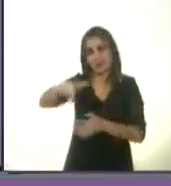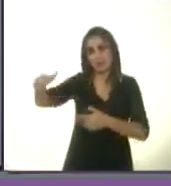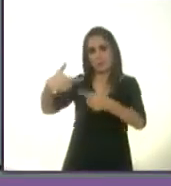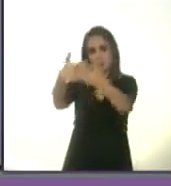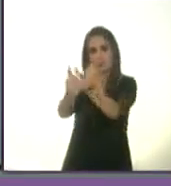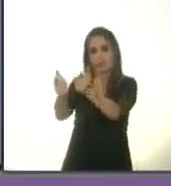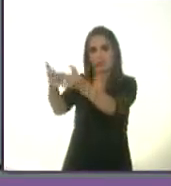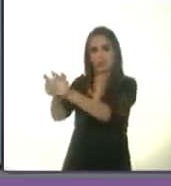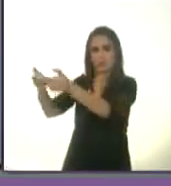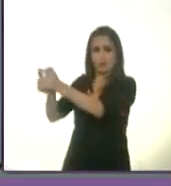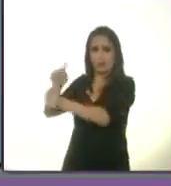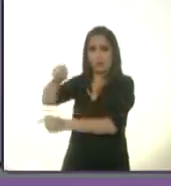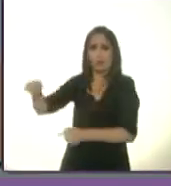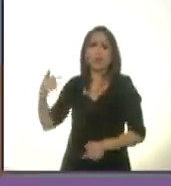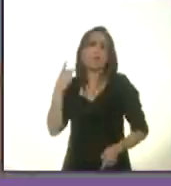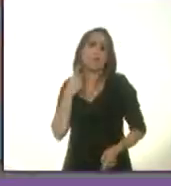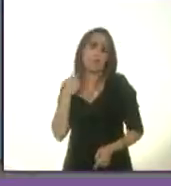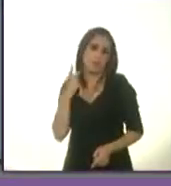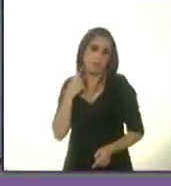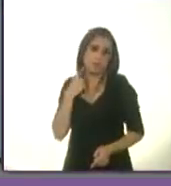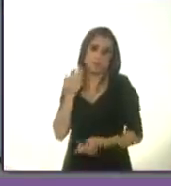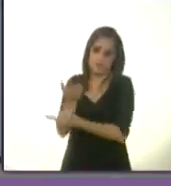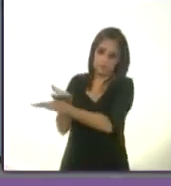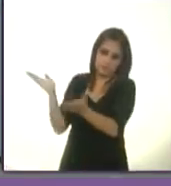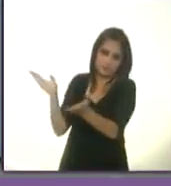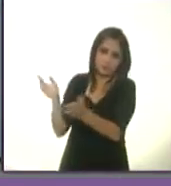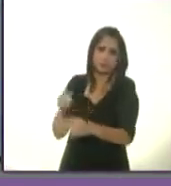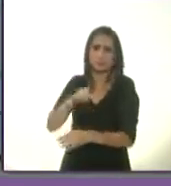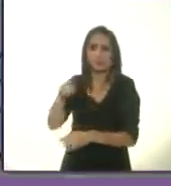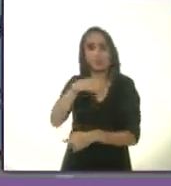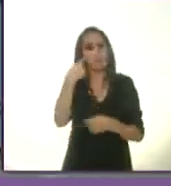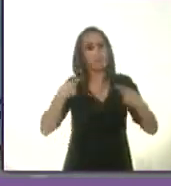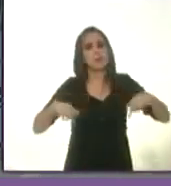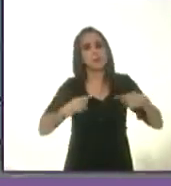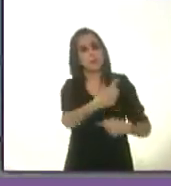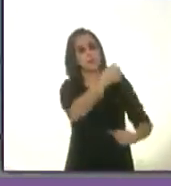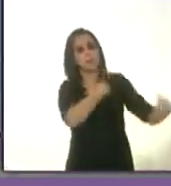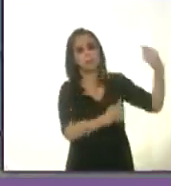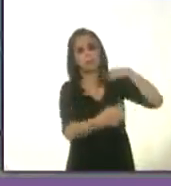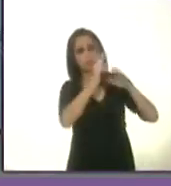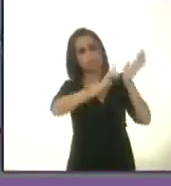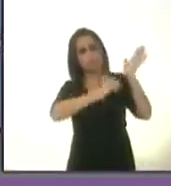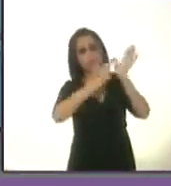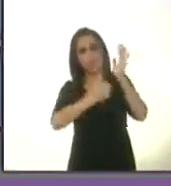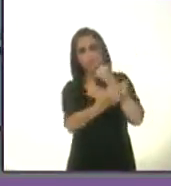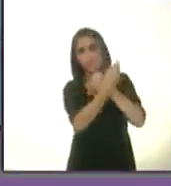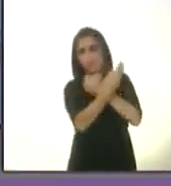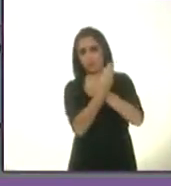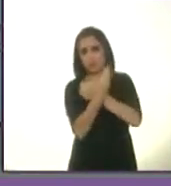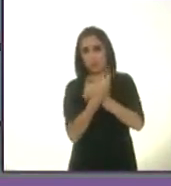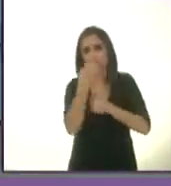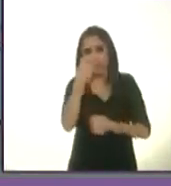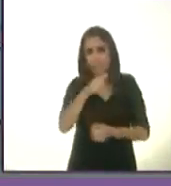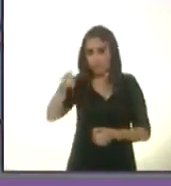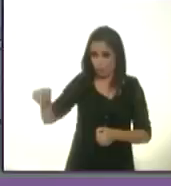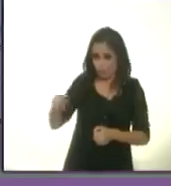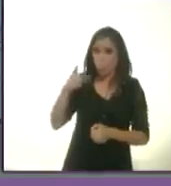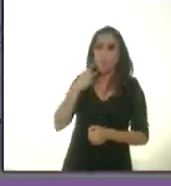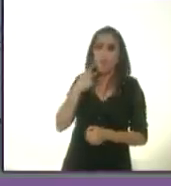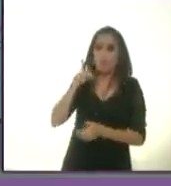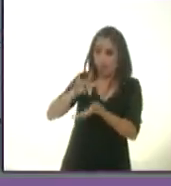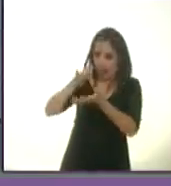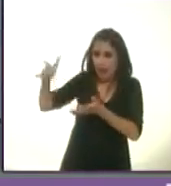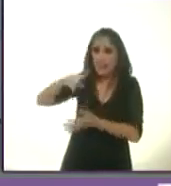todos nuestros presentes aquí gracias a ellos tenemos las reformas en contra de cada